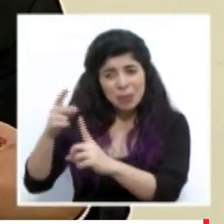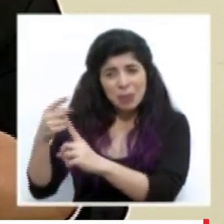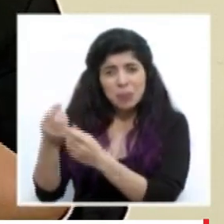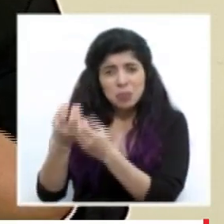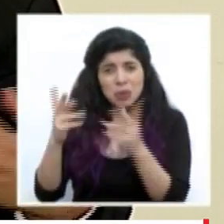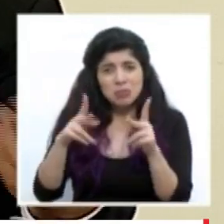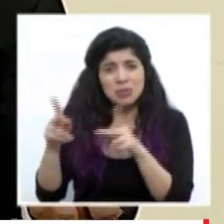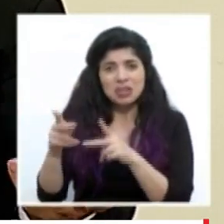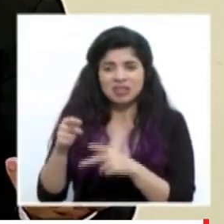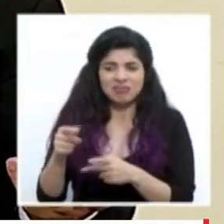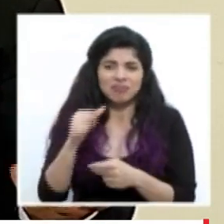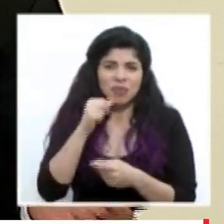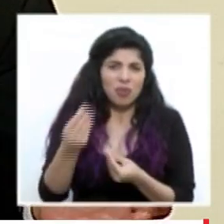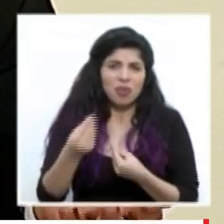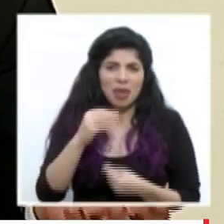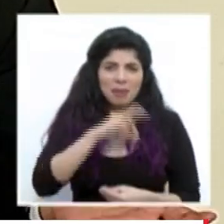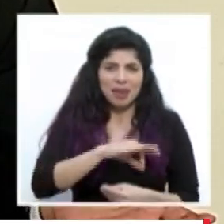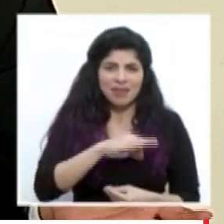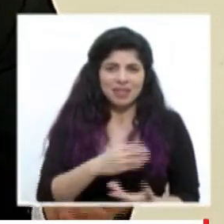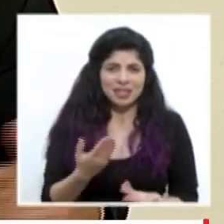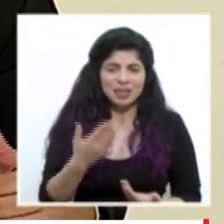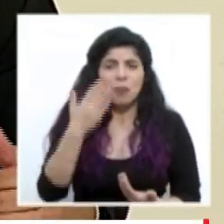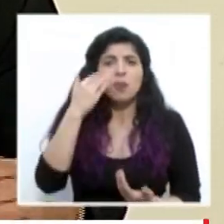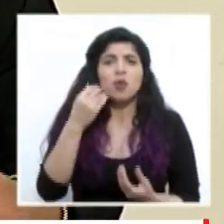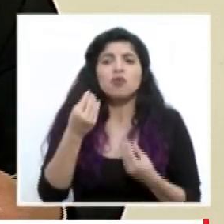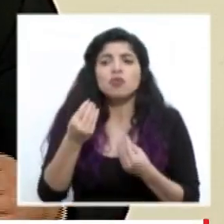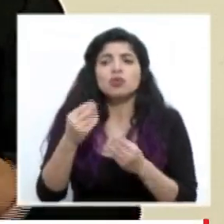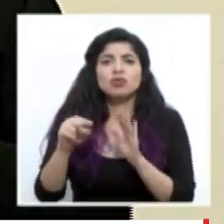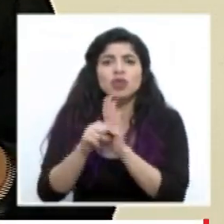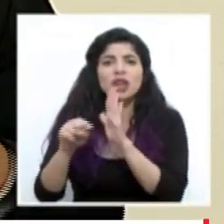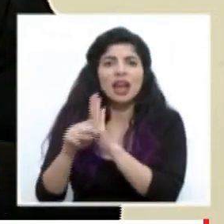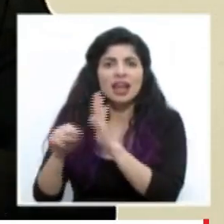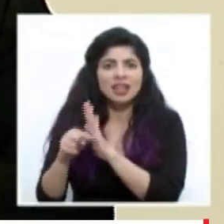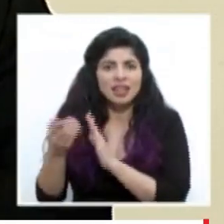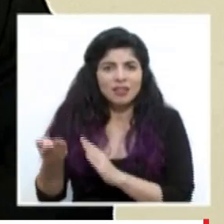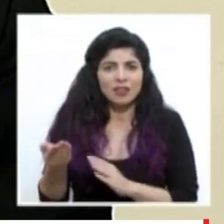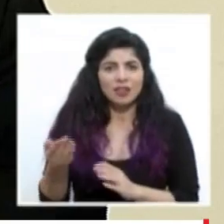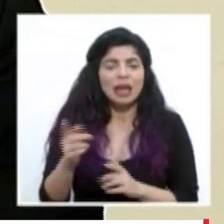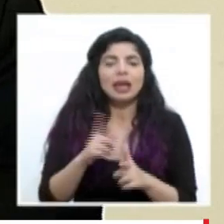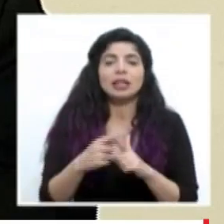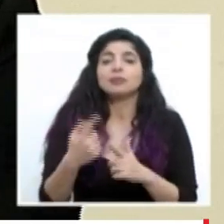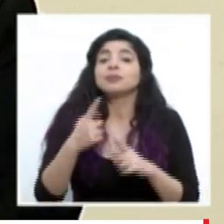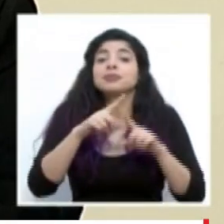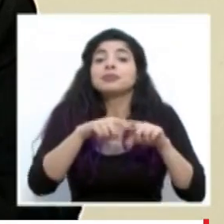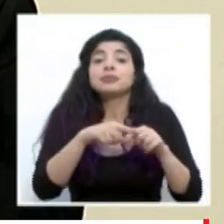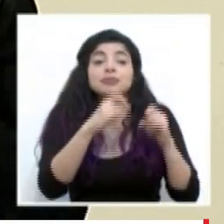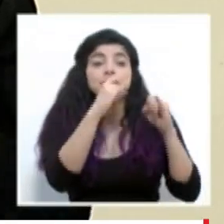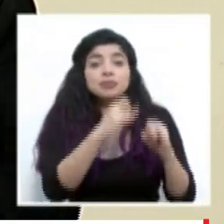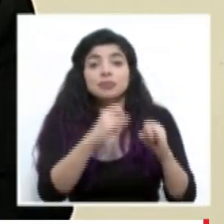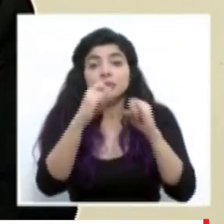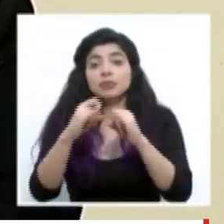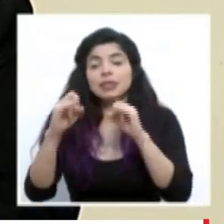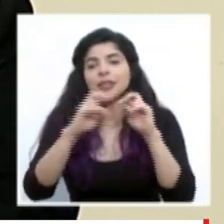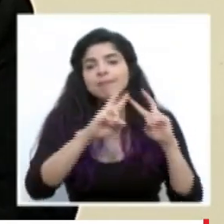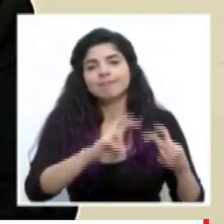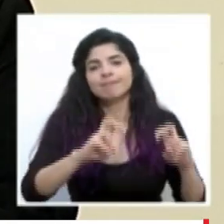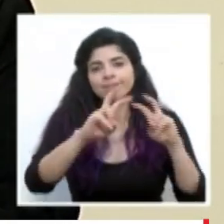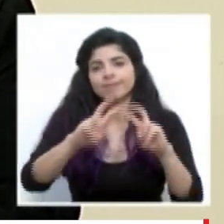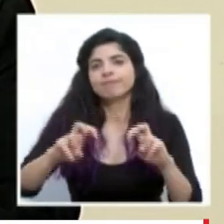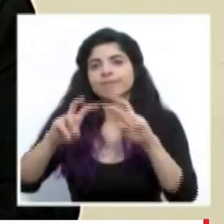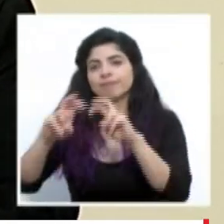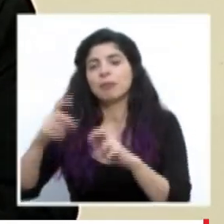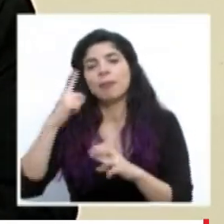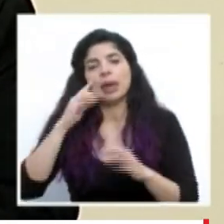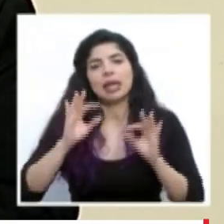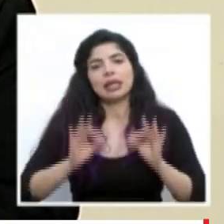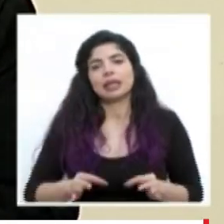pruebas probablemente no traería un beneficio, porque habría muchas pruebas negativas. Entonces hay que siempre, cada caso hay que analizarlo individualmente para